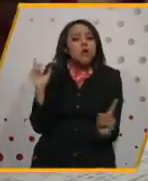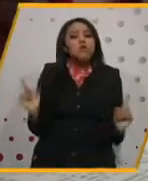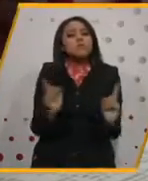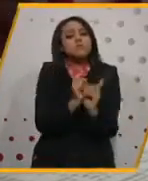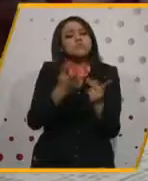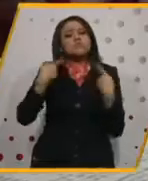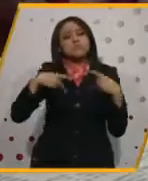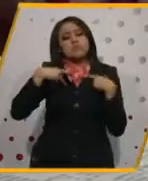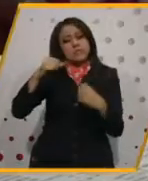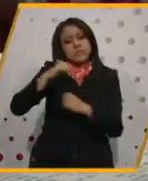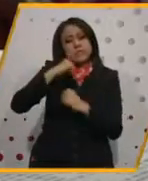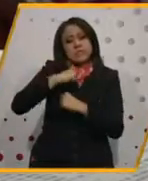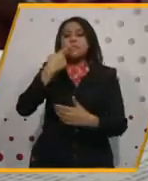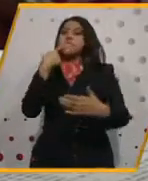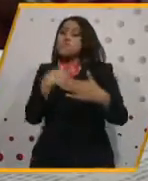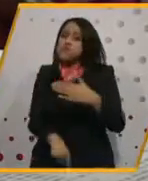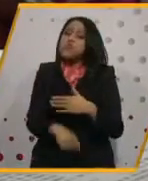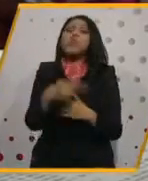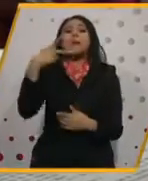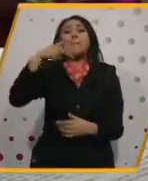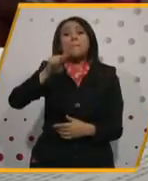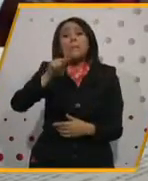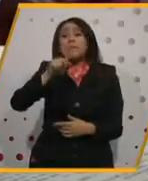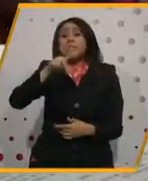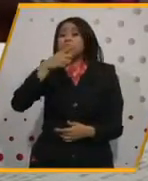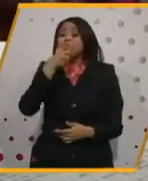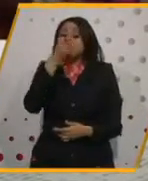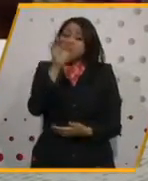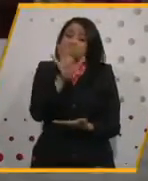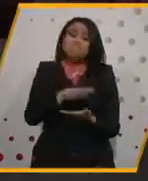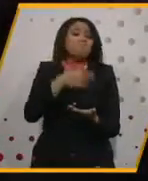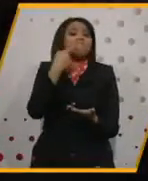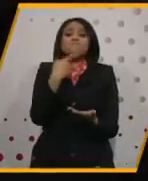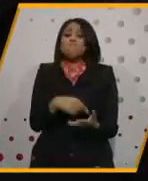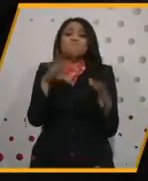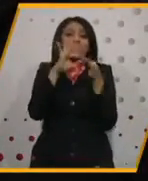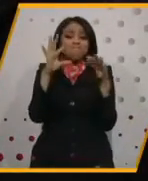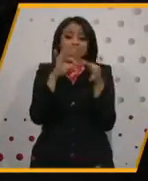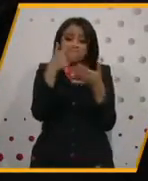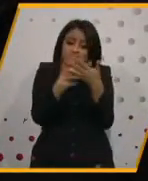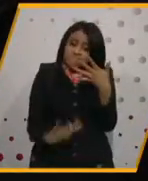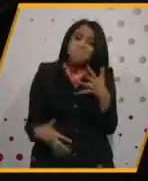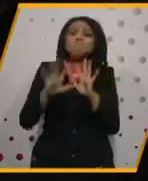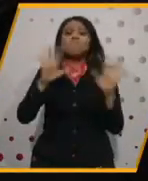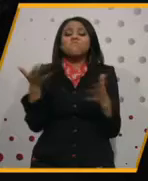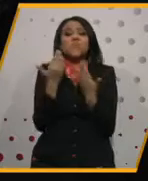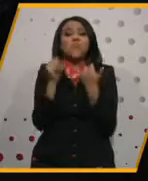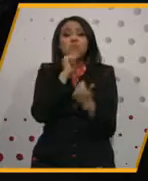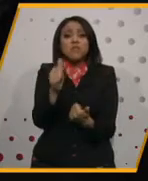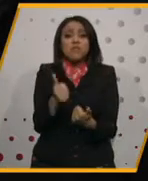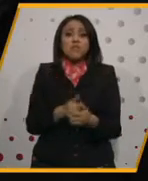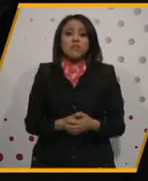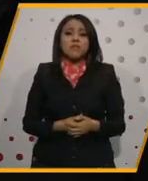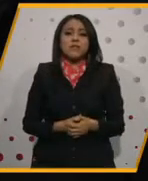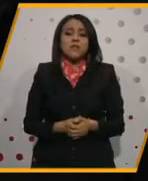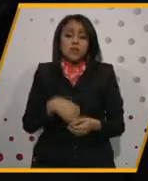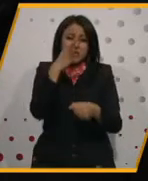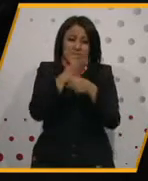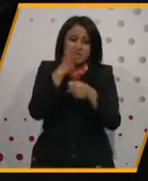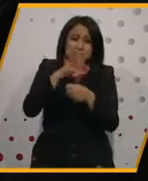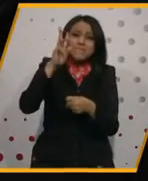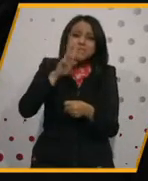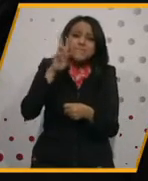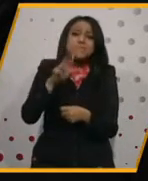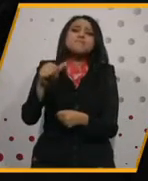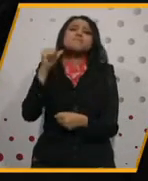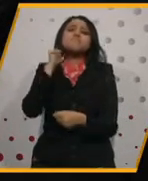las autoridades, aunque explica que su caso no avanza. Es la fecha que los licenciados que he visto me